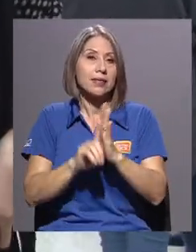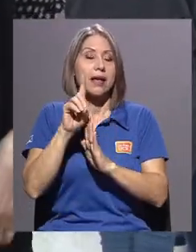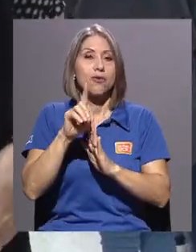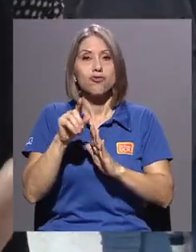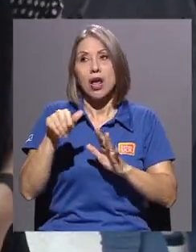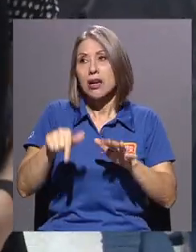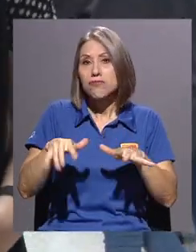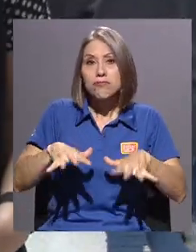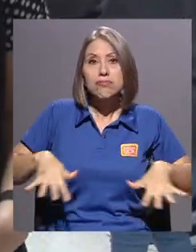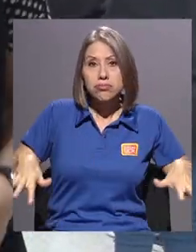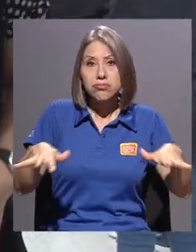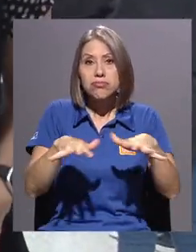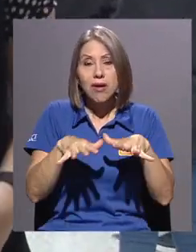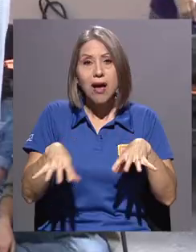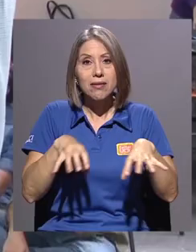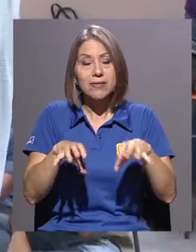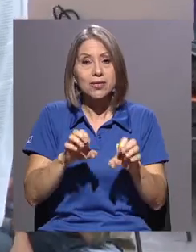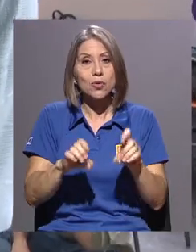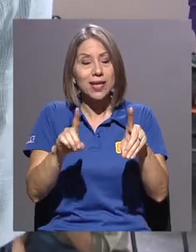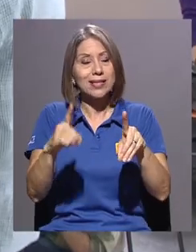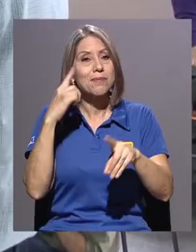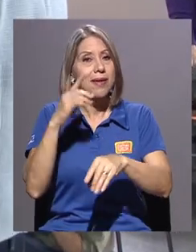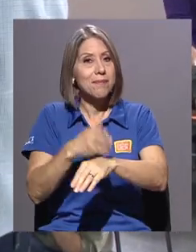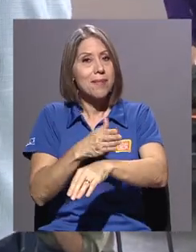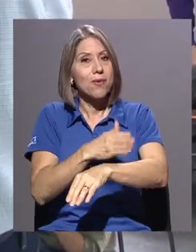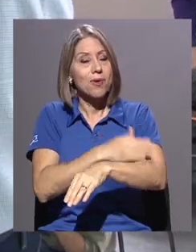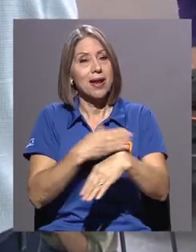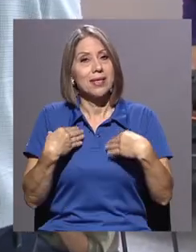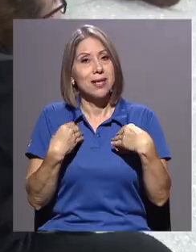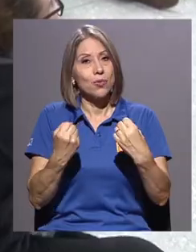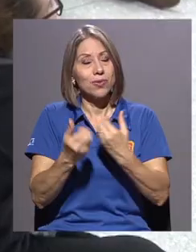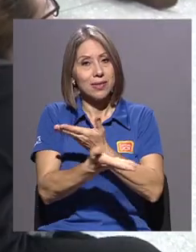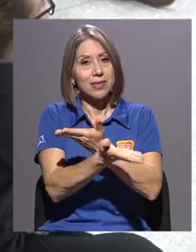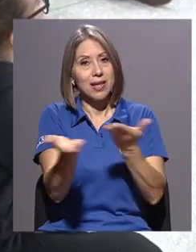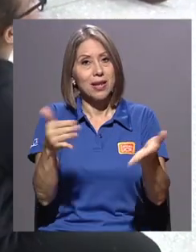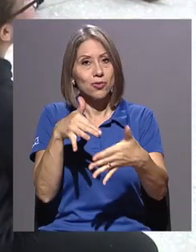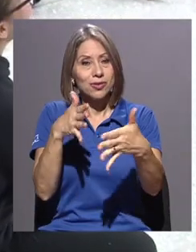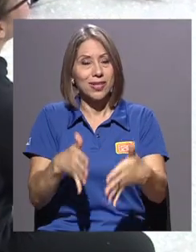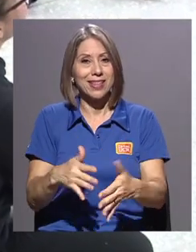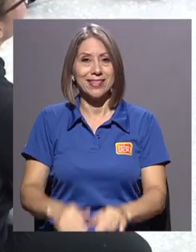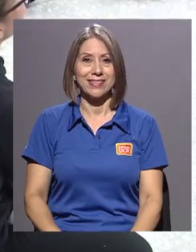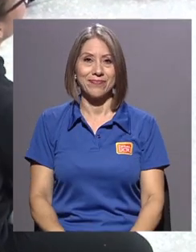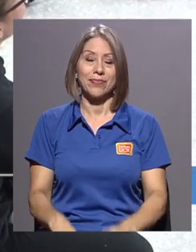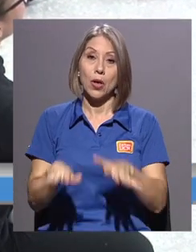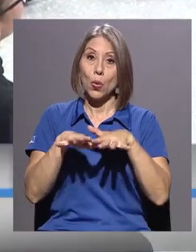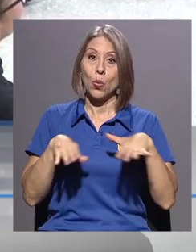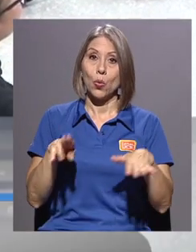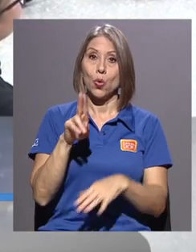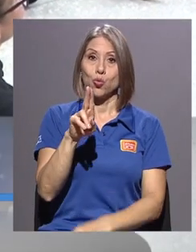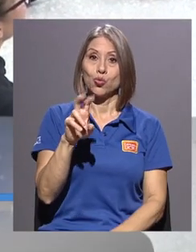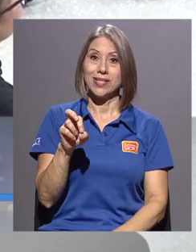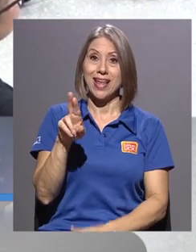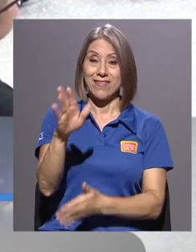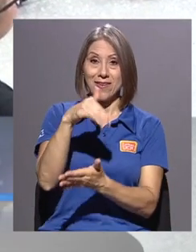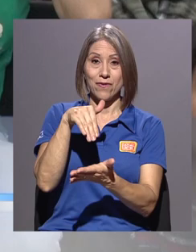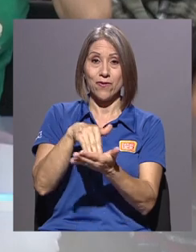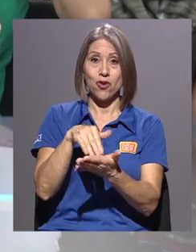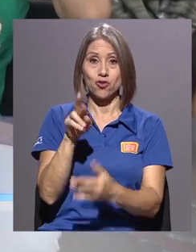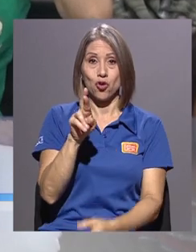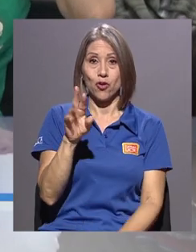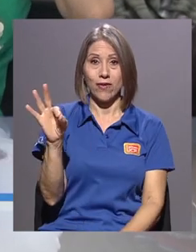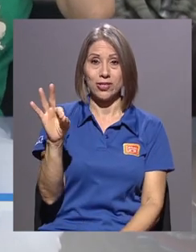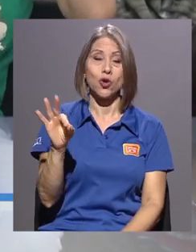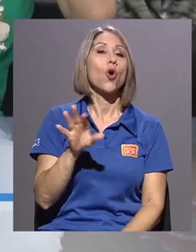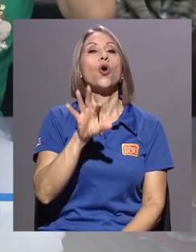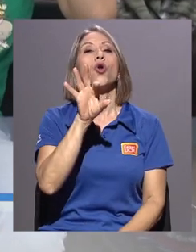tipo de actividades educativas que permitieran mejorar la salud del estudiantado. En la sede Rodrigo Facio hay 9 unidades que